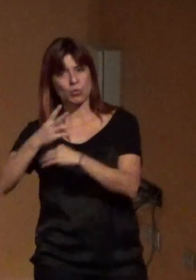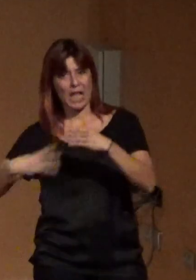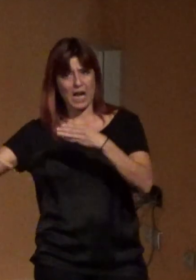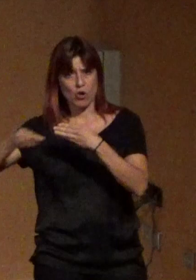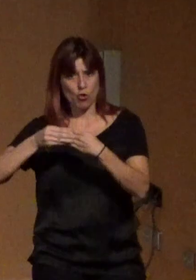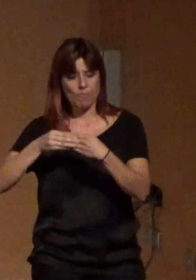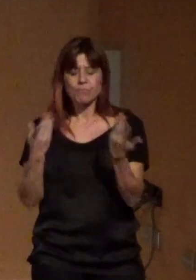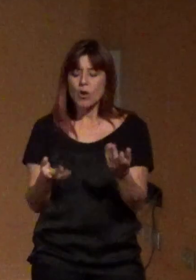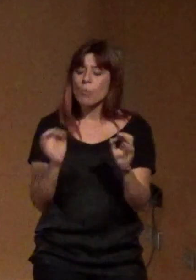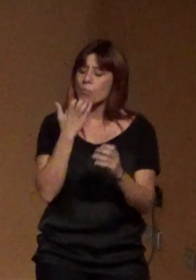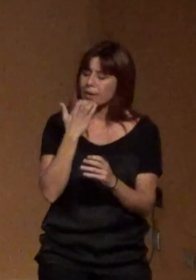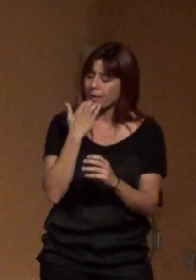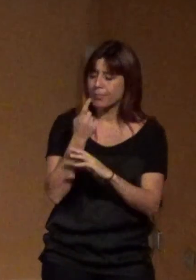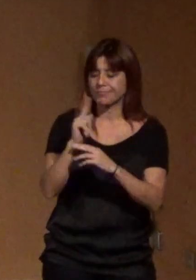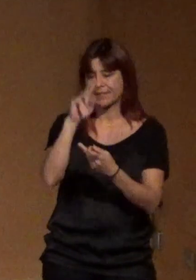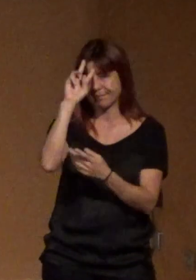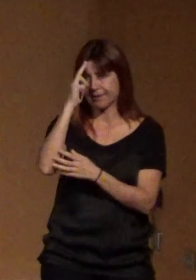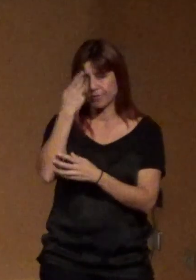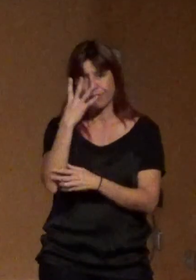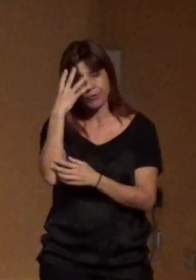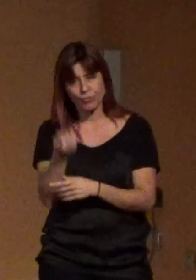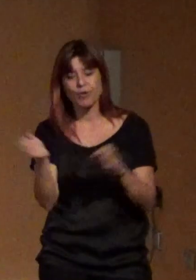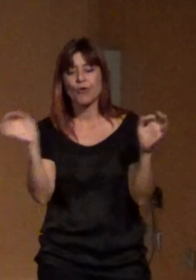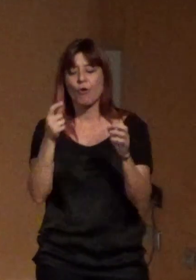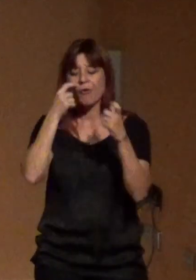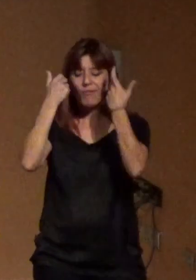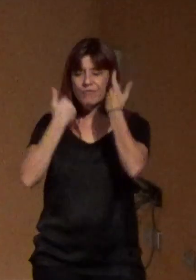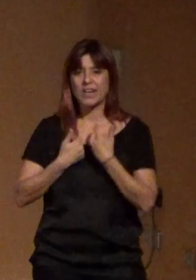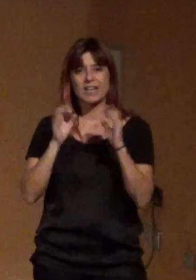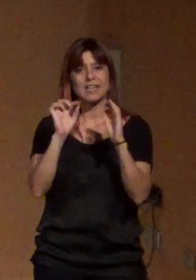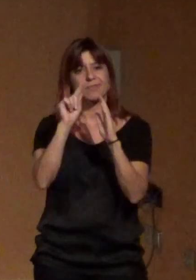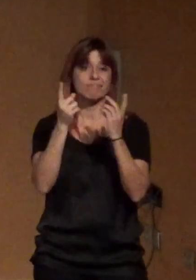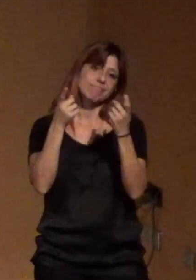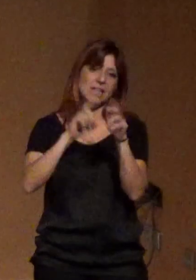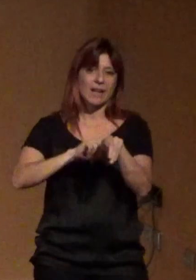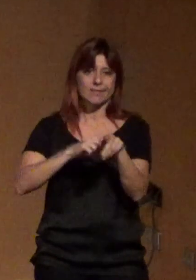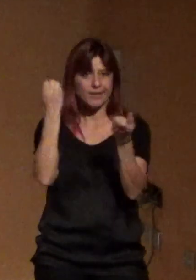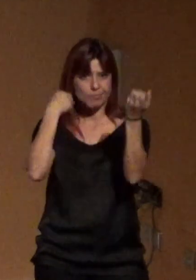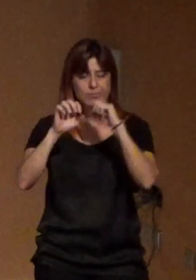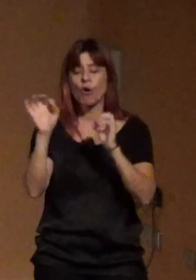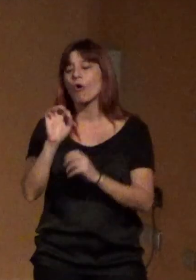epilepsia, trastorno del sueño, trastorno del aprendizaje, fenotipos conductuales, el Prader-Willi, el X frágil,